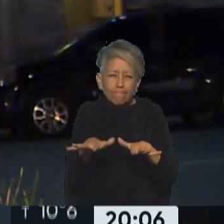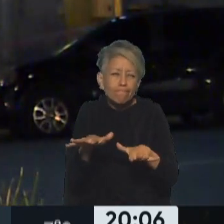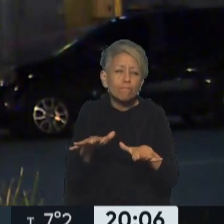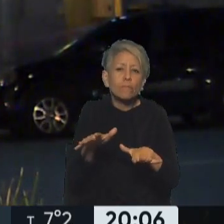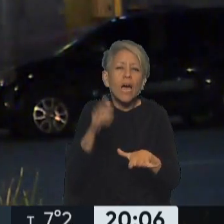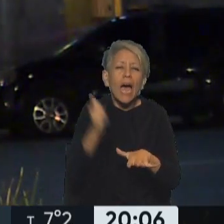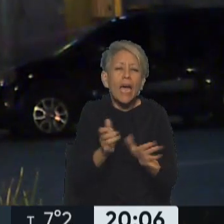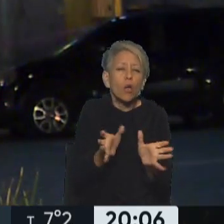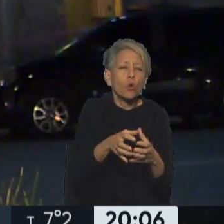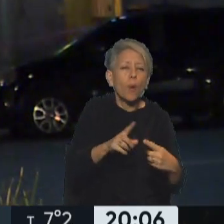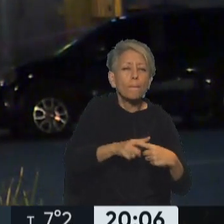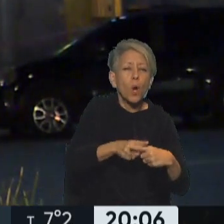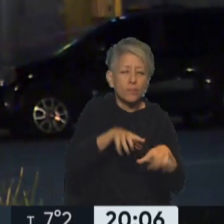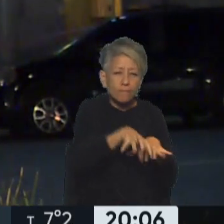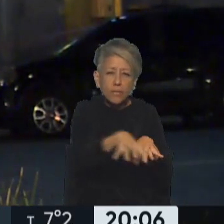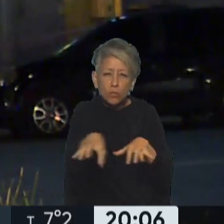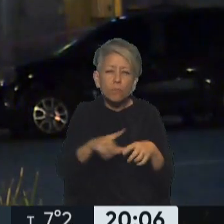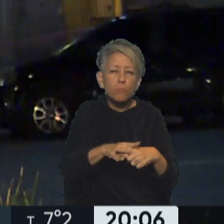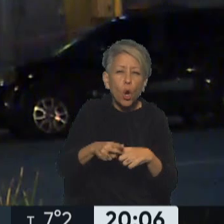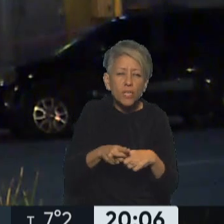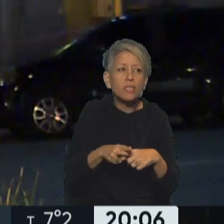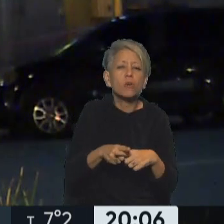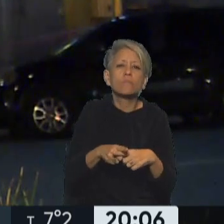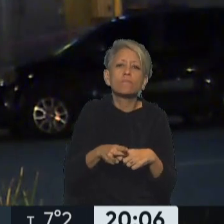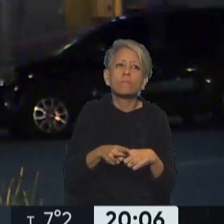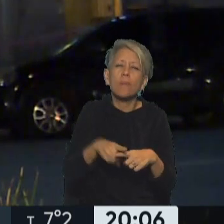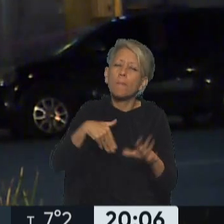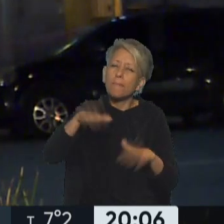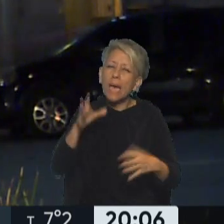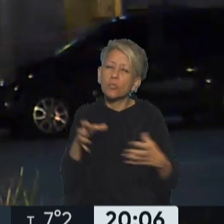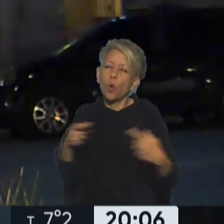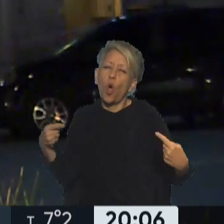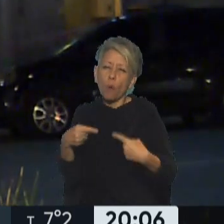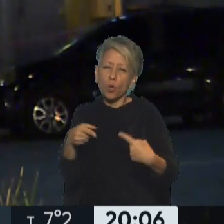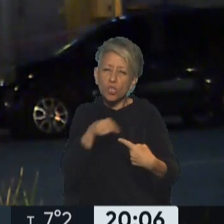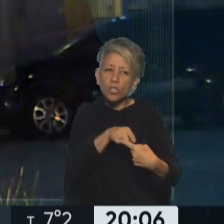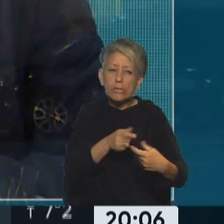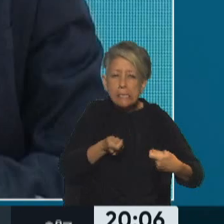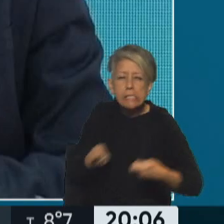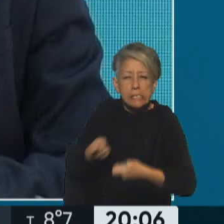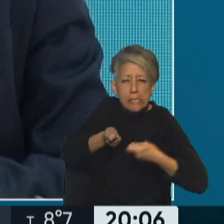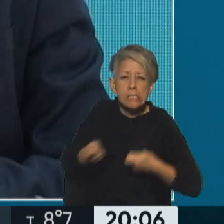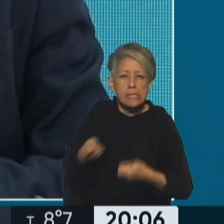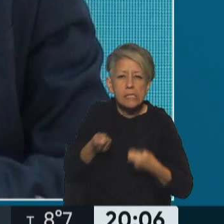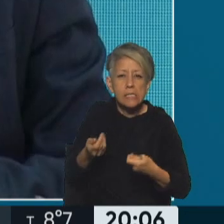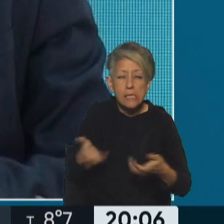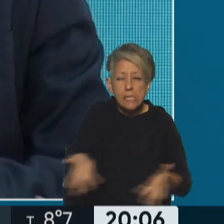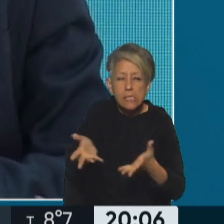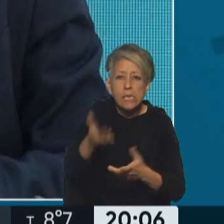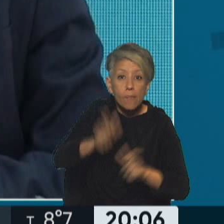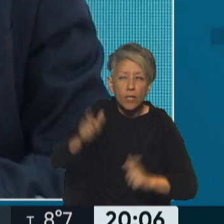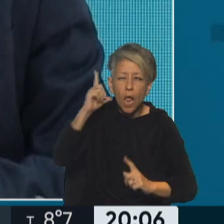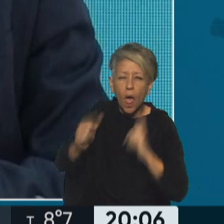sectores políticos que han estado, sobre todo de la oposición, que han estado fogoneando estas corridas